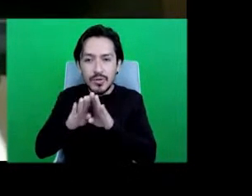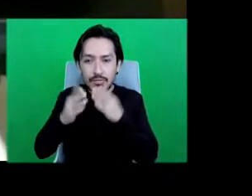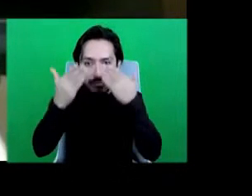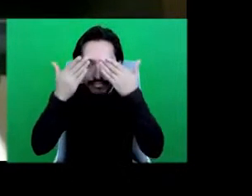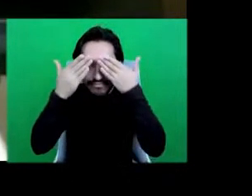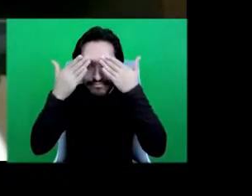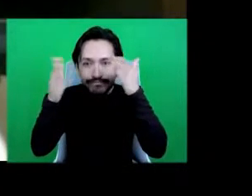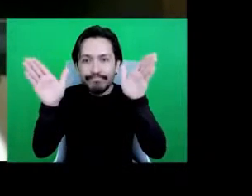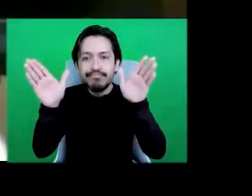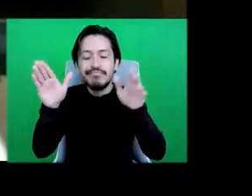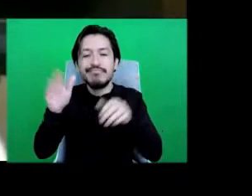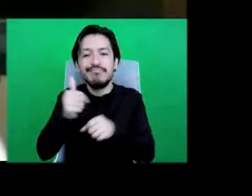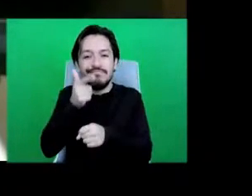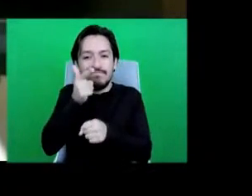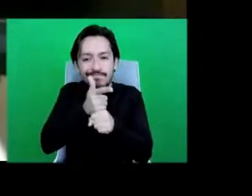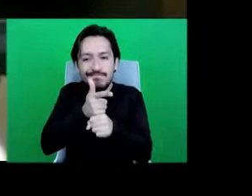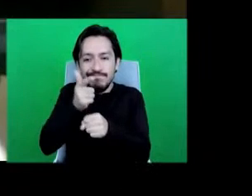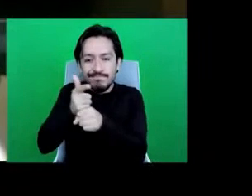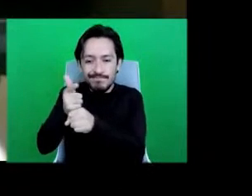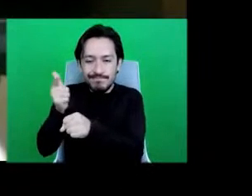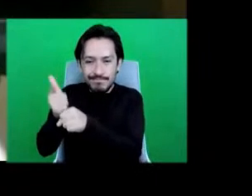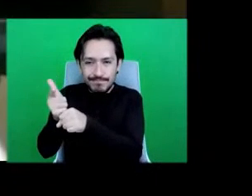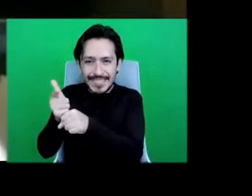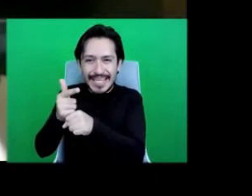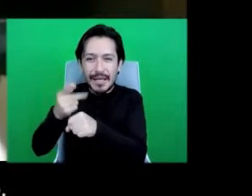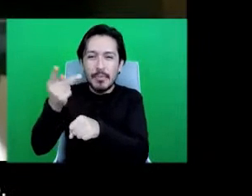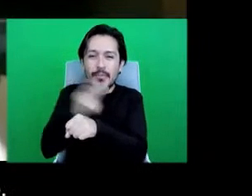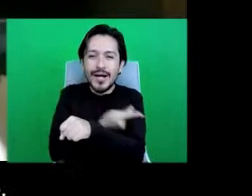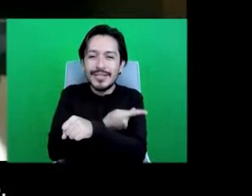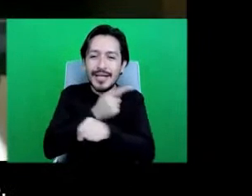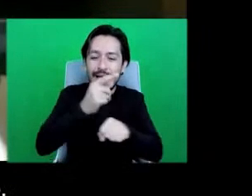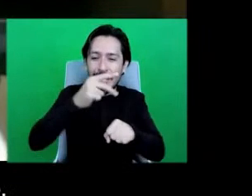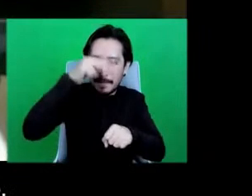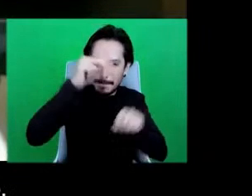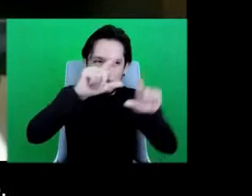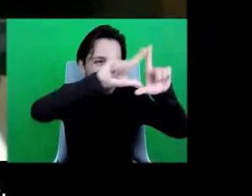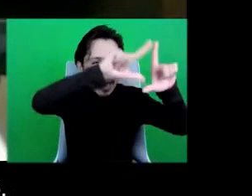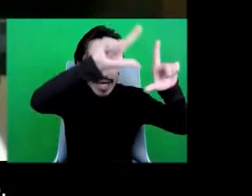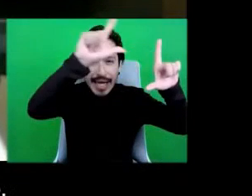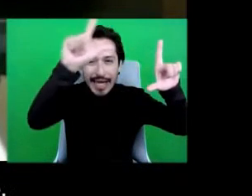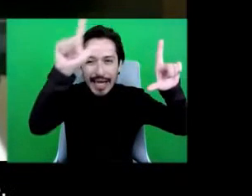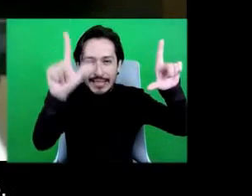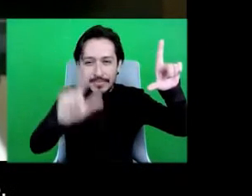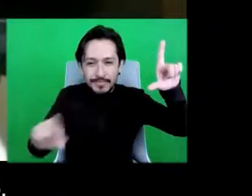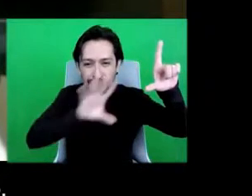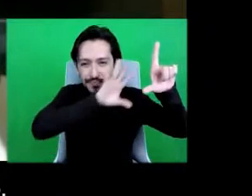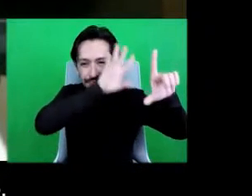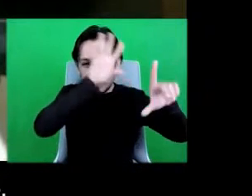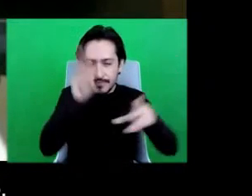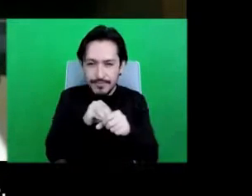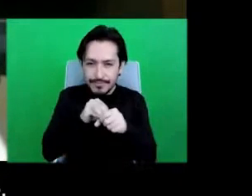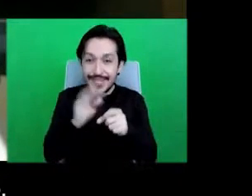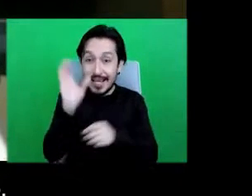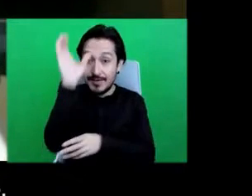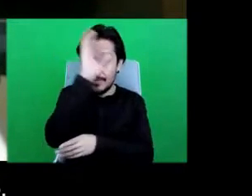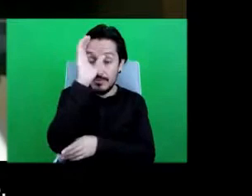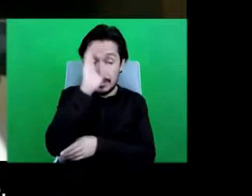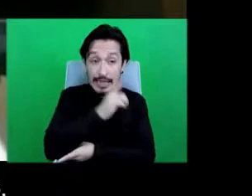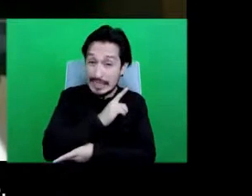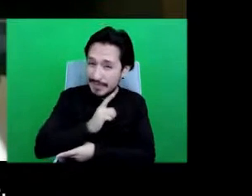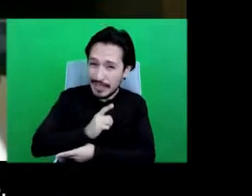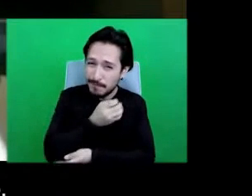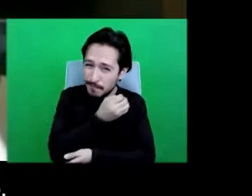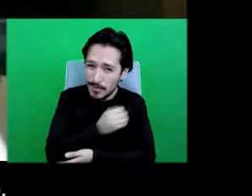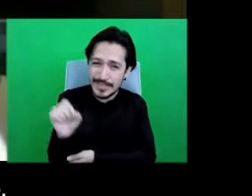con el día de hoy en todos los rincones del país en cuanto a cultura. La cultura debe llegar a todos, es para todos. Siempre se dice, parece